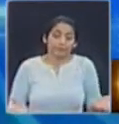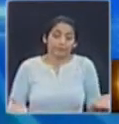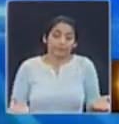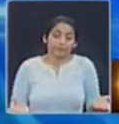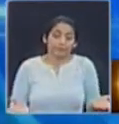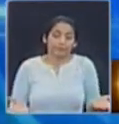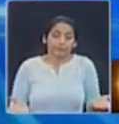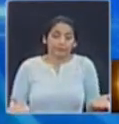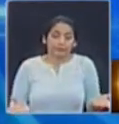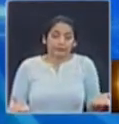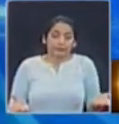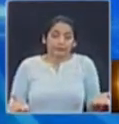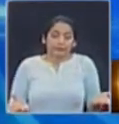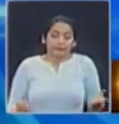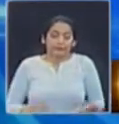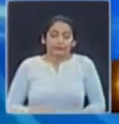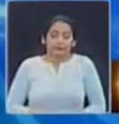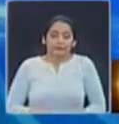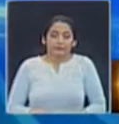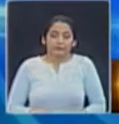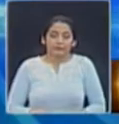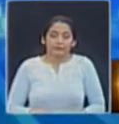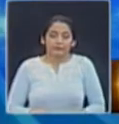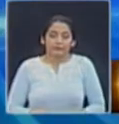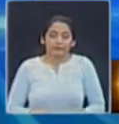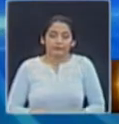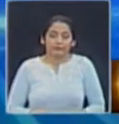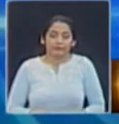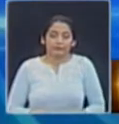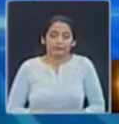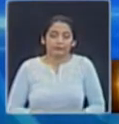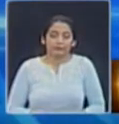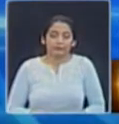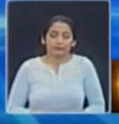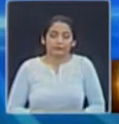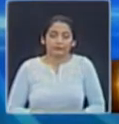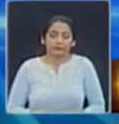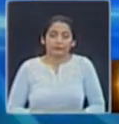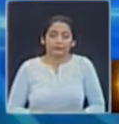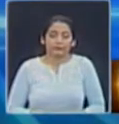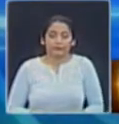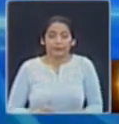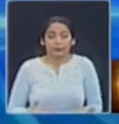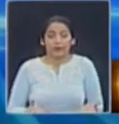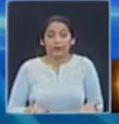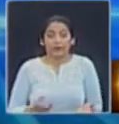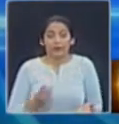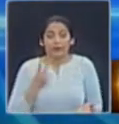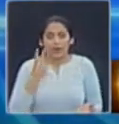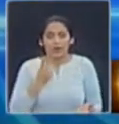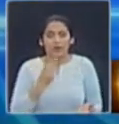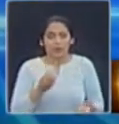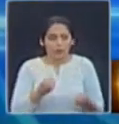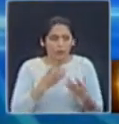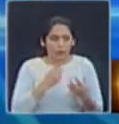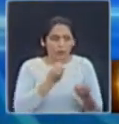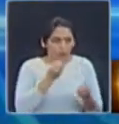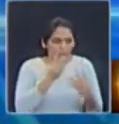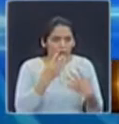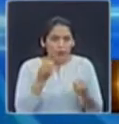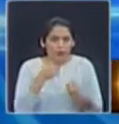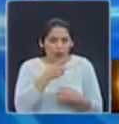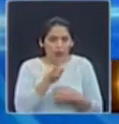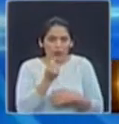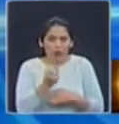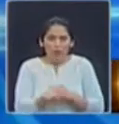Entonces, ahí, si es que ya tenemos, esa es la puerta de entrada. Si sabemos números de cuentas, ¿cómo es posible que el Ecuador, después de que se nos